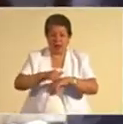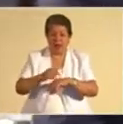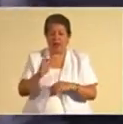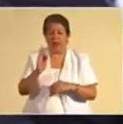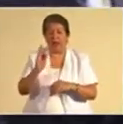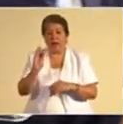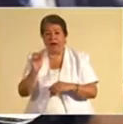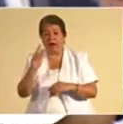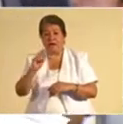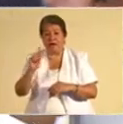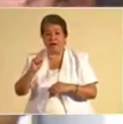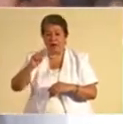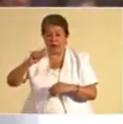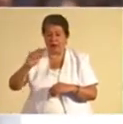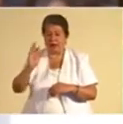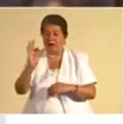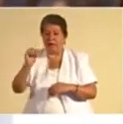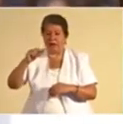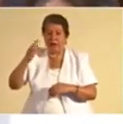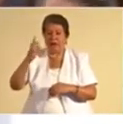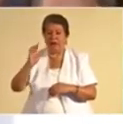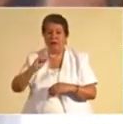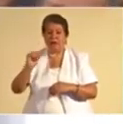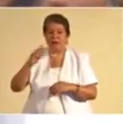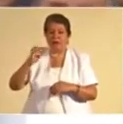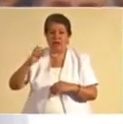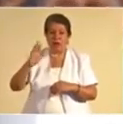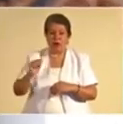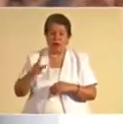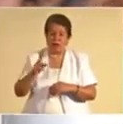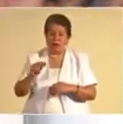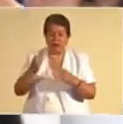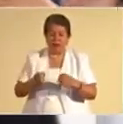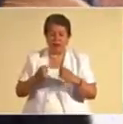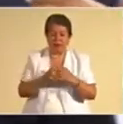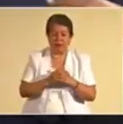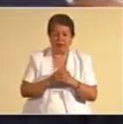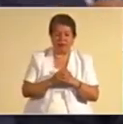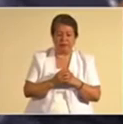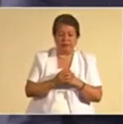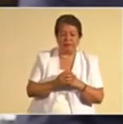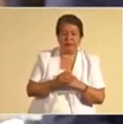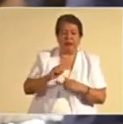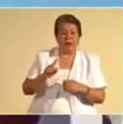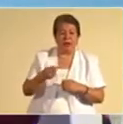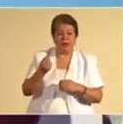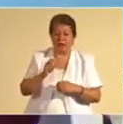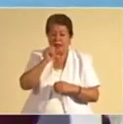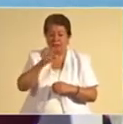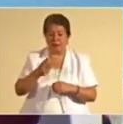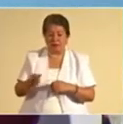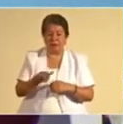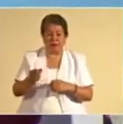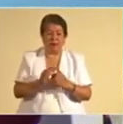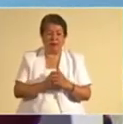Zamora responder. No está presente. Le pregunto a la doctora si quiere hacer uso de su derecho de réplica. Pues es la misma pregunta, yo creo que